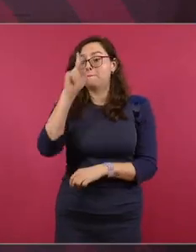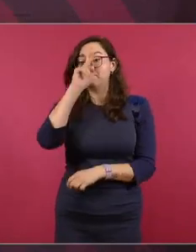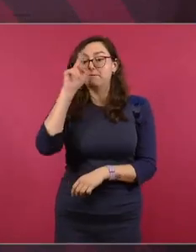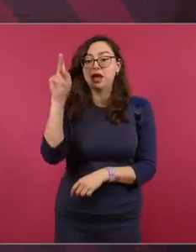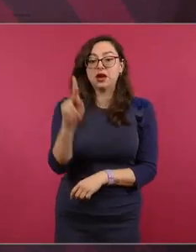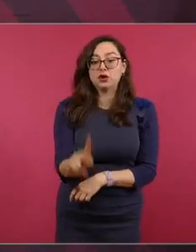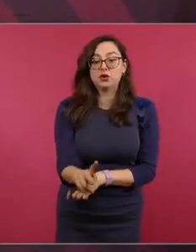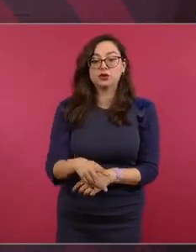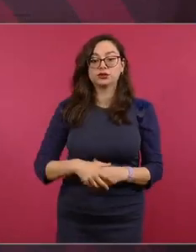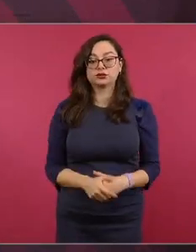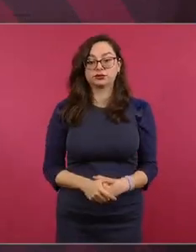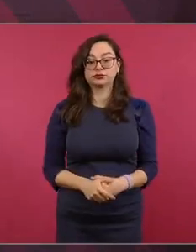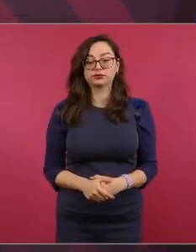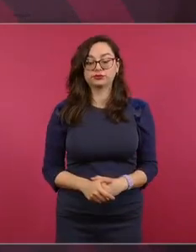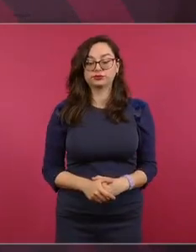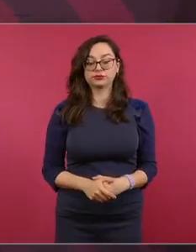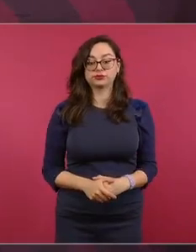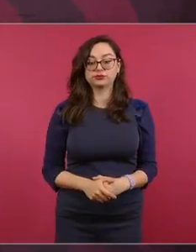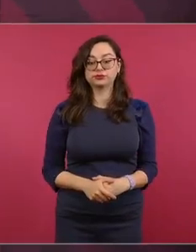El Instituto